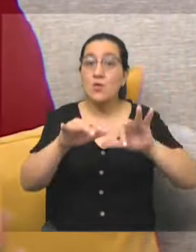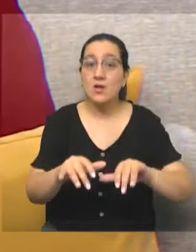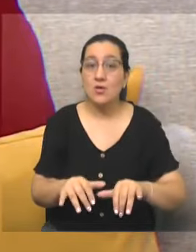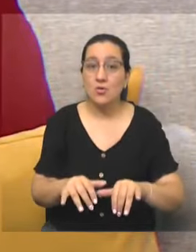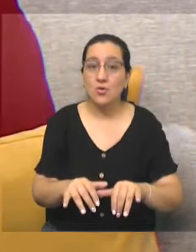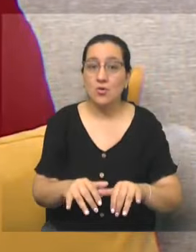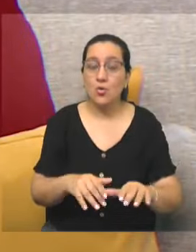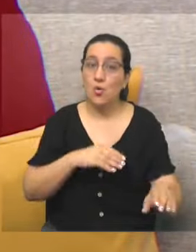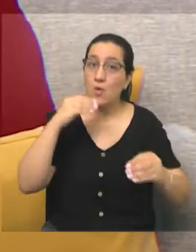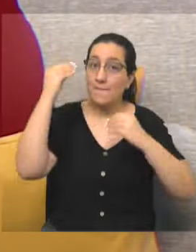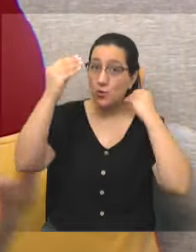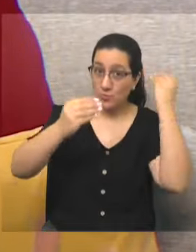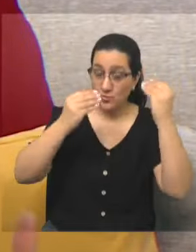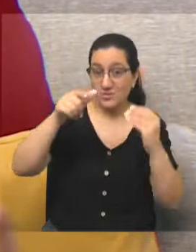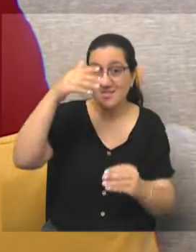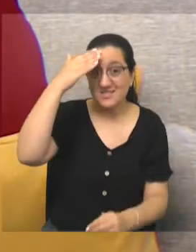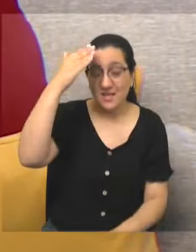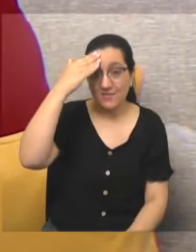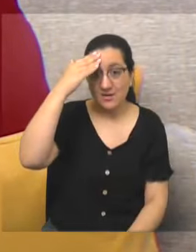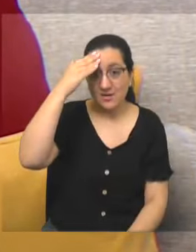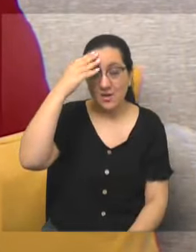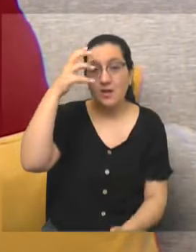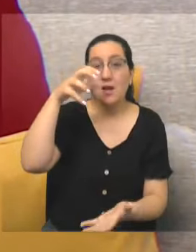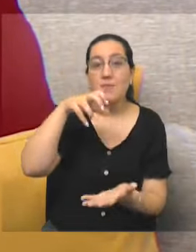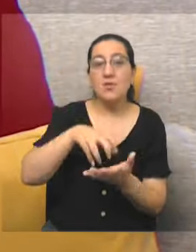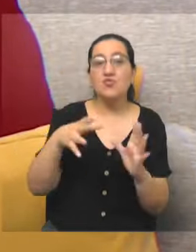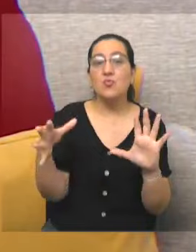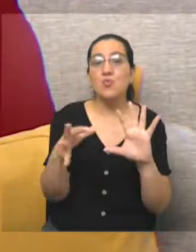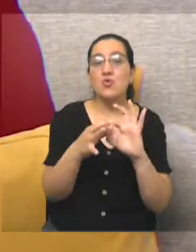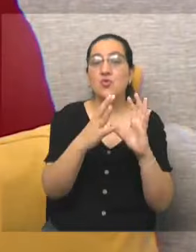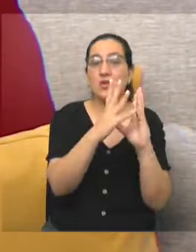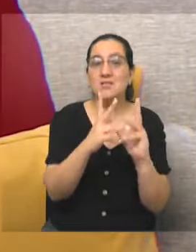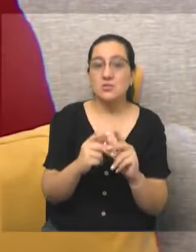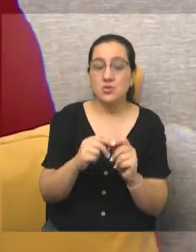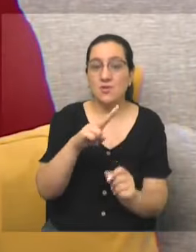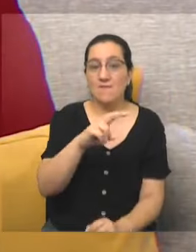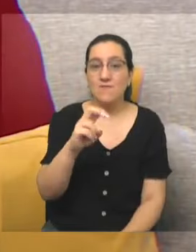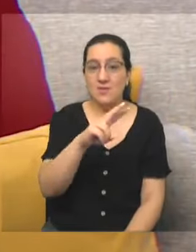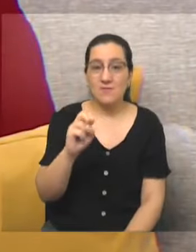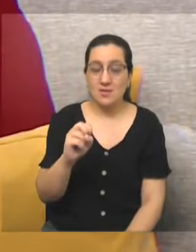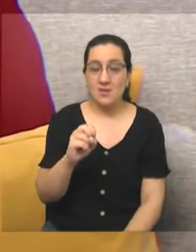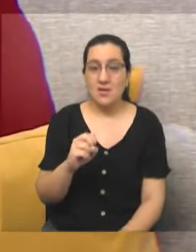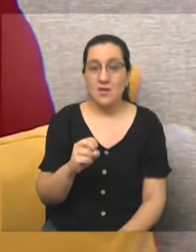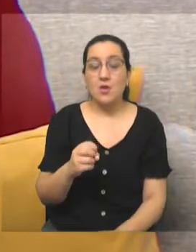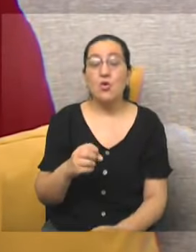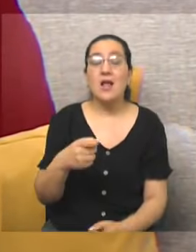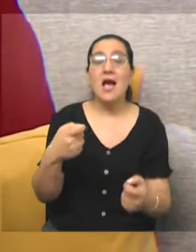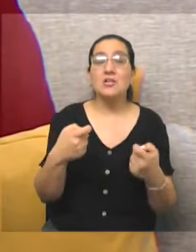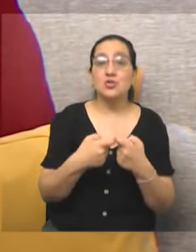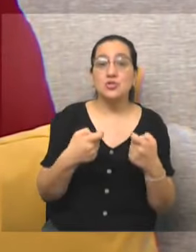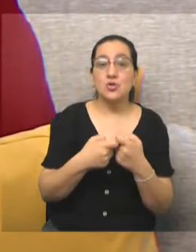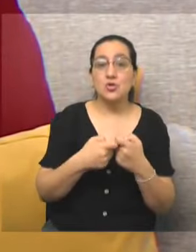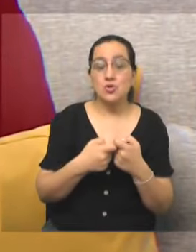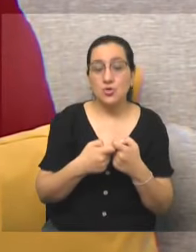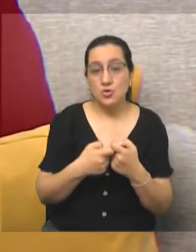honda preocupación. Ustedes saben que esta plataforma es una unión de organizaciones creada en el 2020 a partir de la Asociación Nacional de Organizaciones